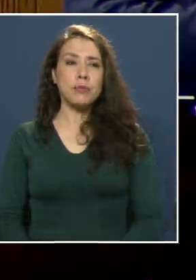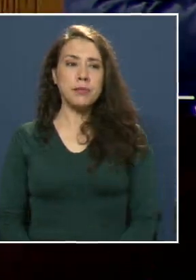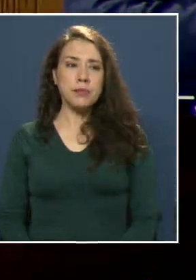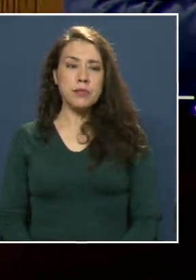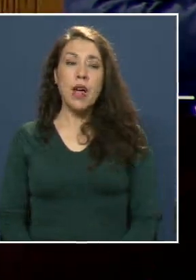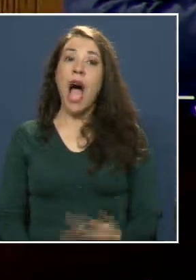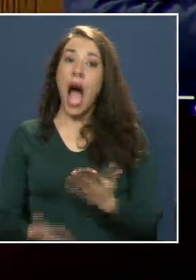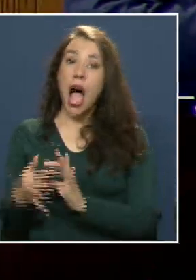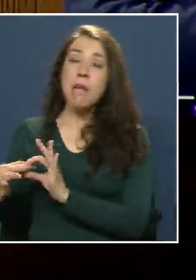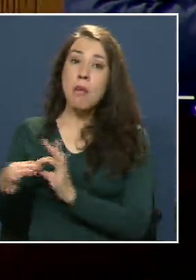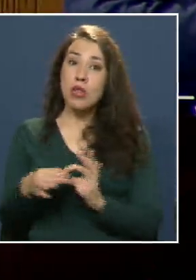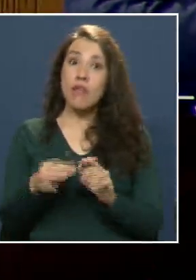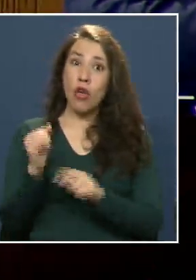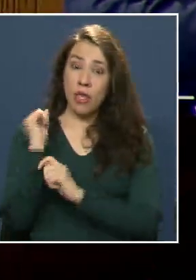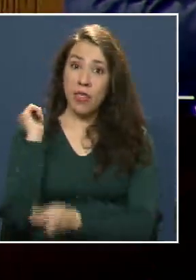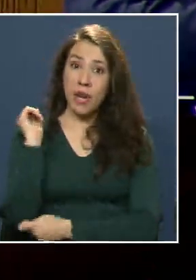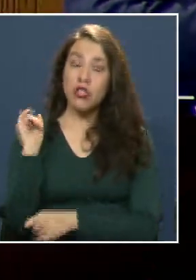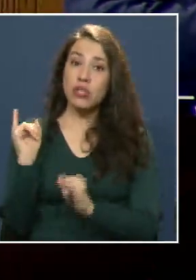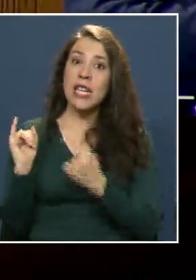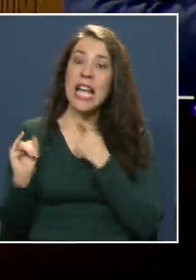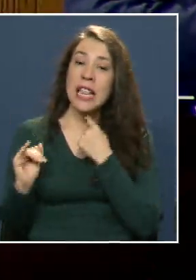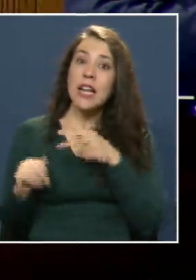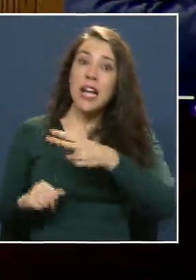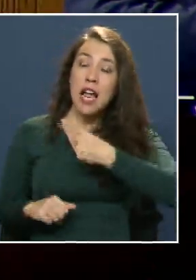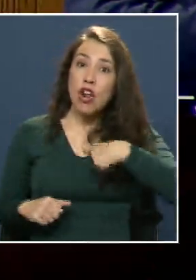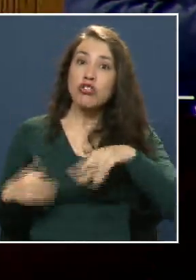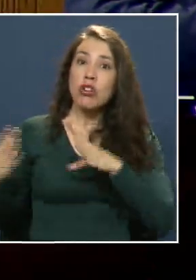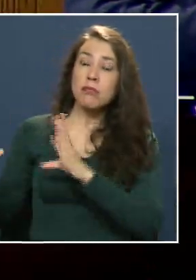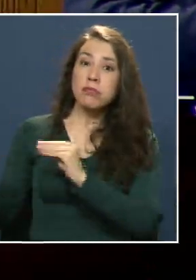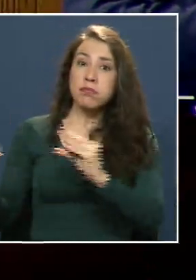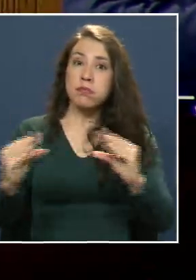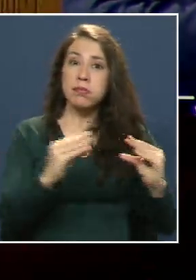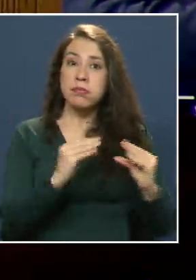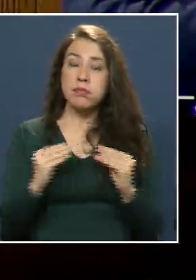Hay argumentos del derecho que son interesantes, que nosotros mismos hemos discutido acá,